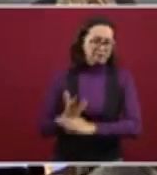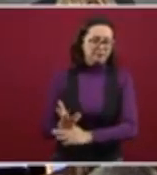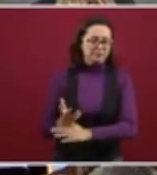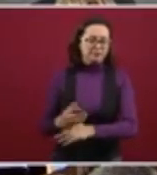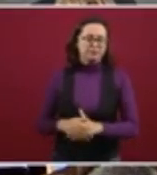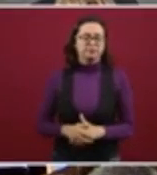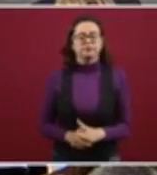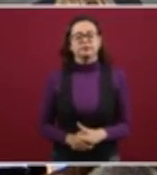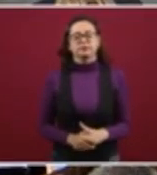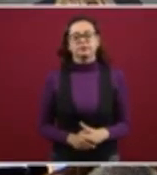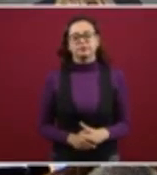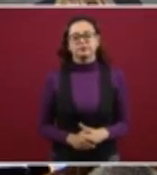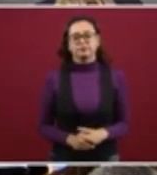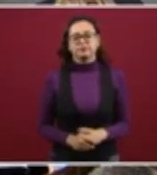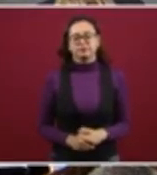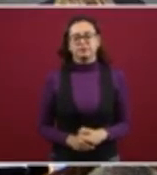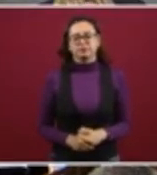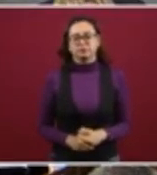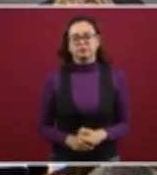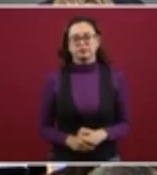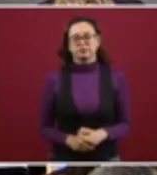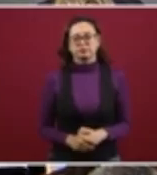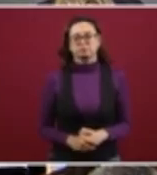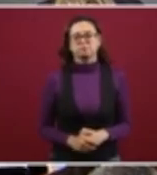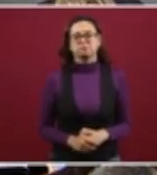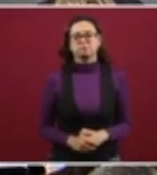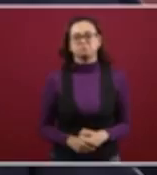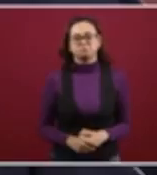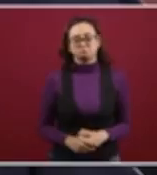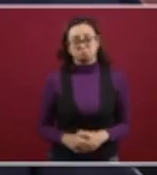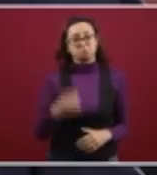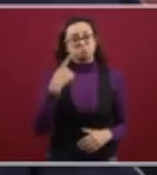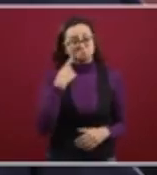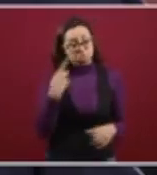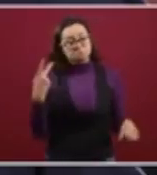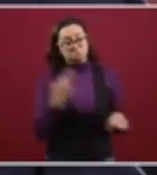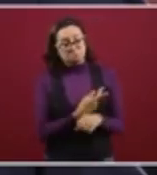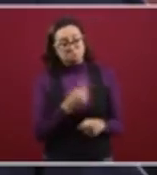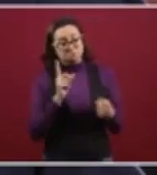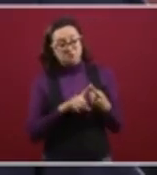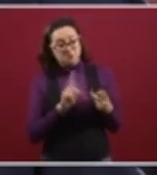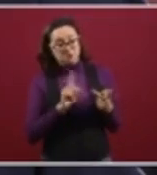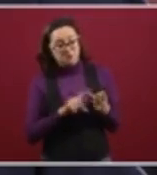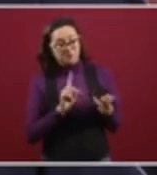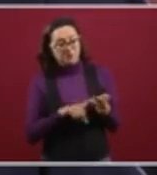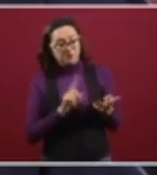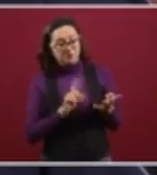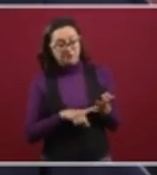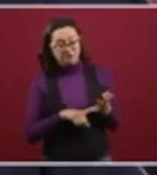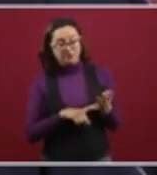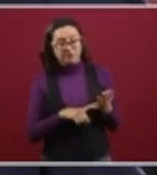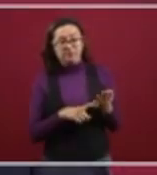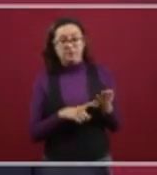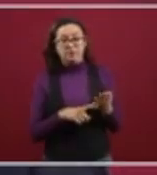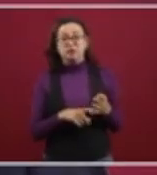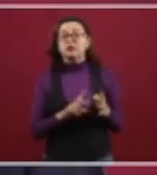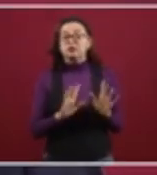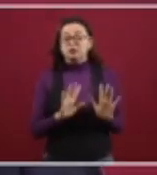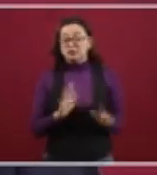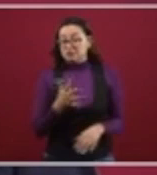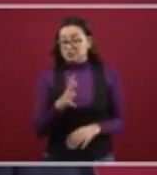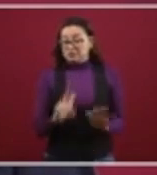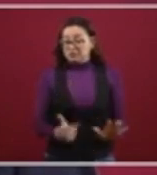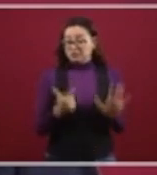Y pasó esto, me informó, se piensa que son 7